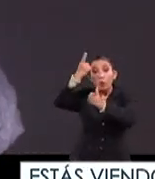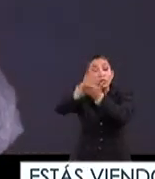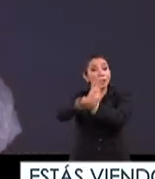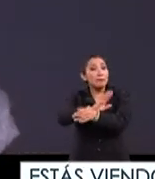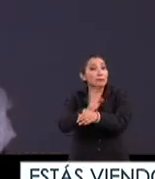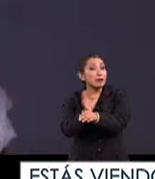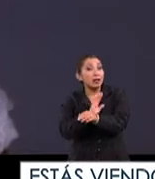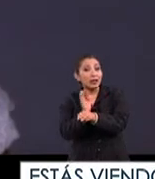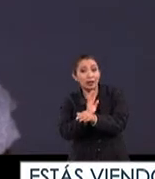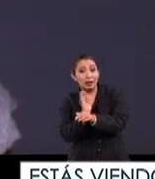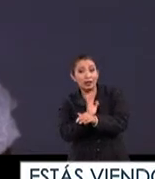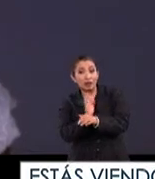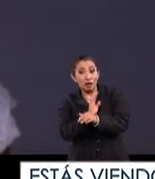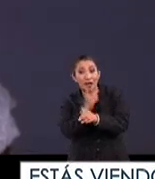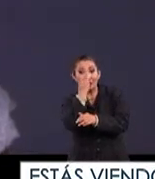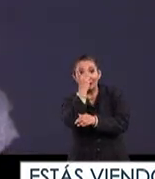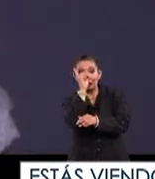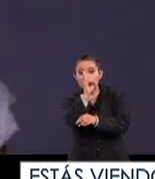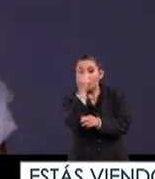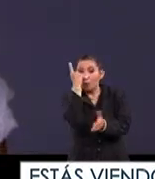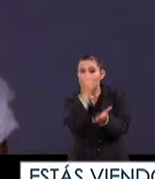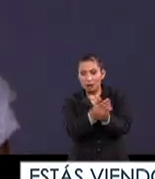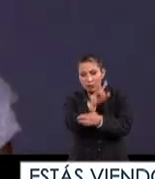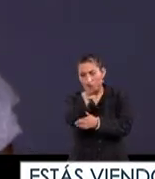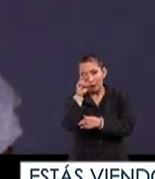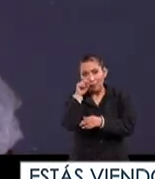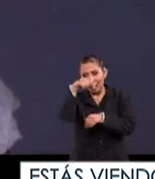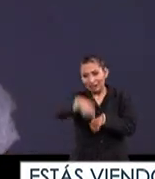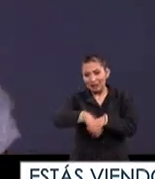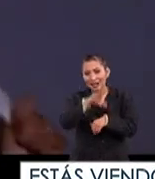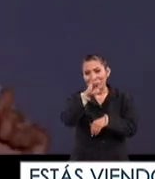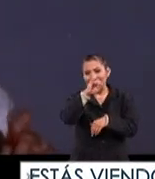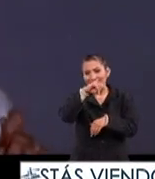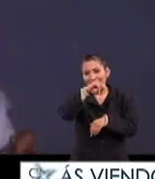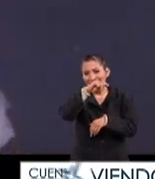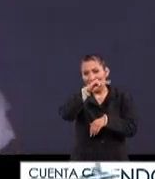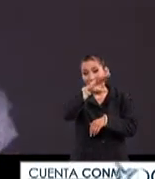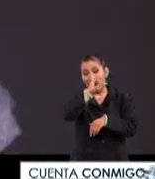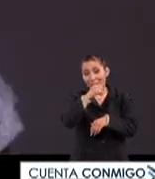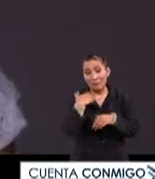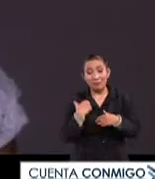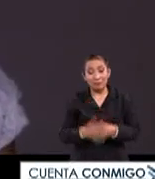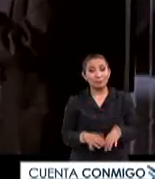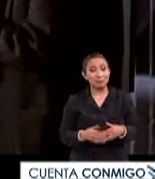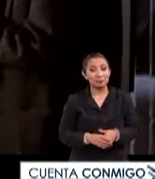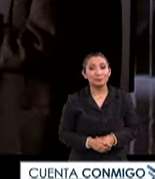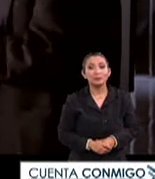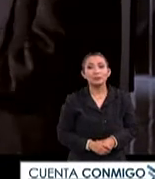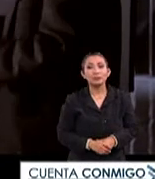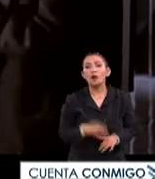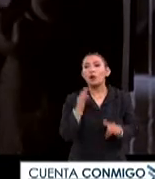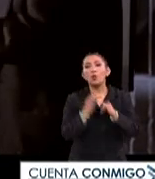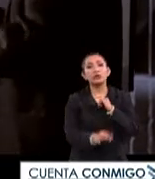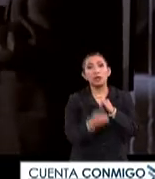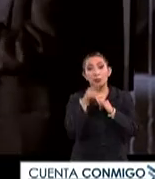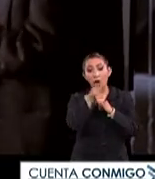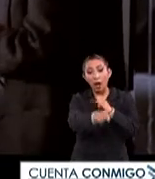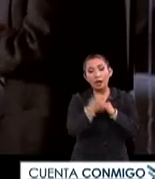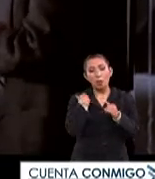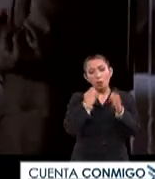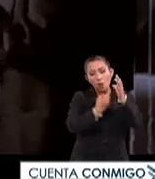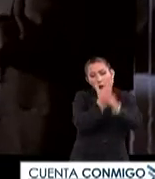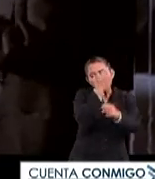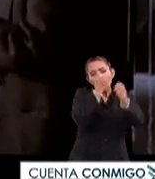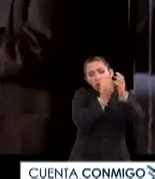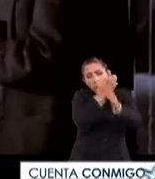única película que tienen en 3D, ¿no? Que también la van a poder ver aquí en la Cineteca con sus lentes. Estupendo. Finalmente se estuvo